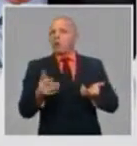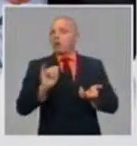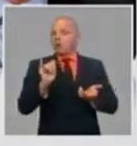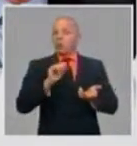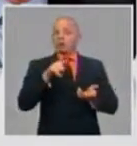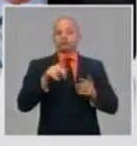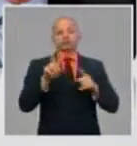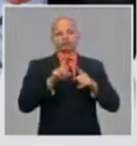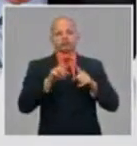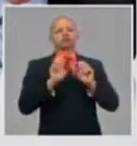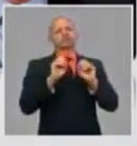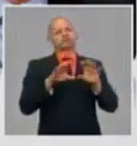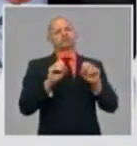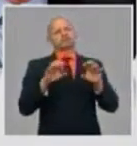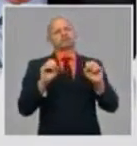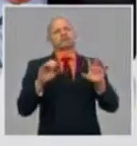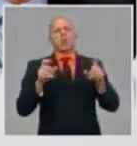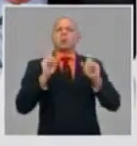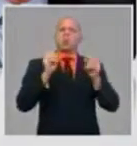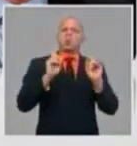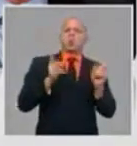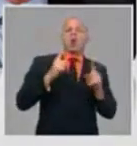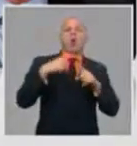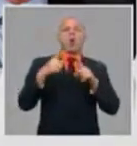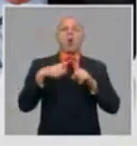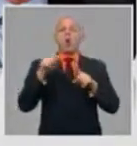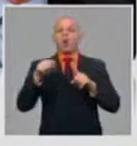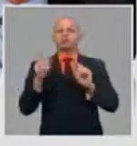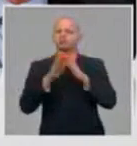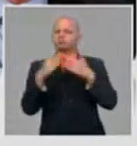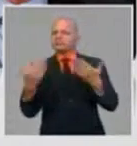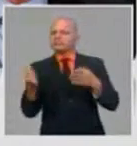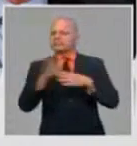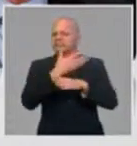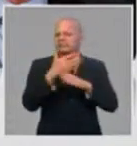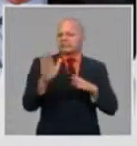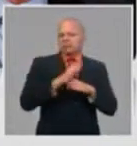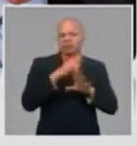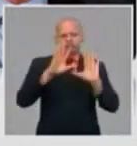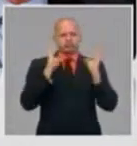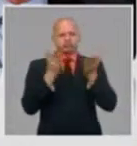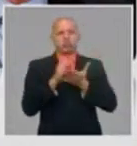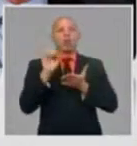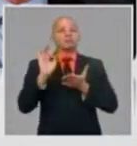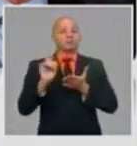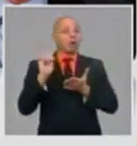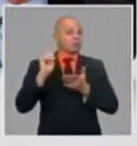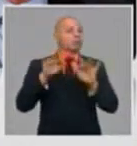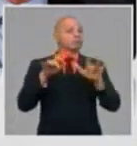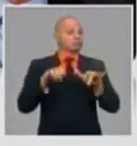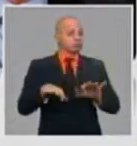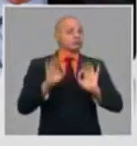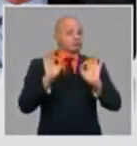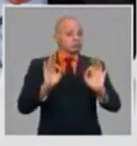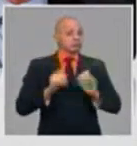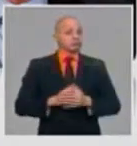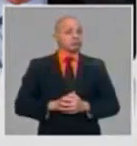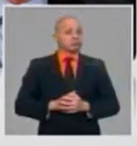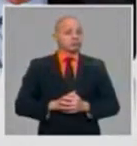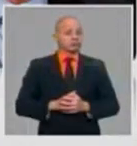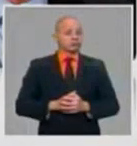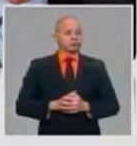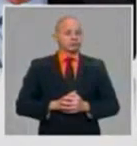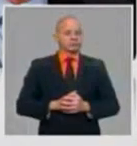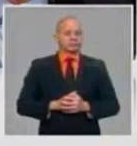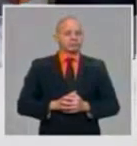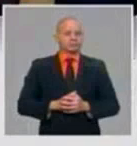ABC, en sus programas políticos, en el diario de New York Times, en la revista Time, en Fox News también, por supuesto, es